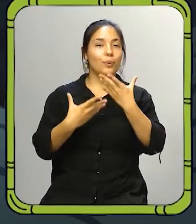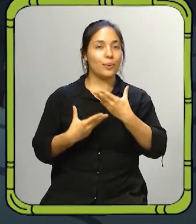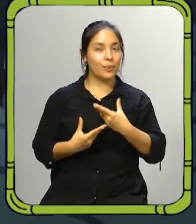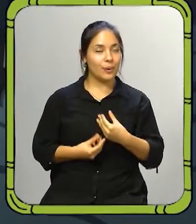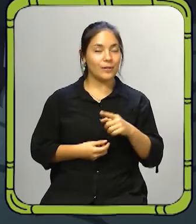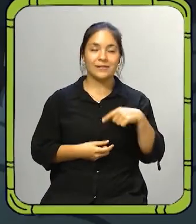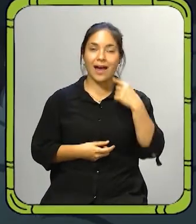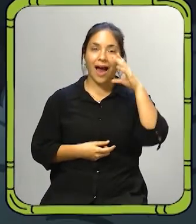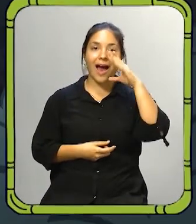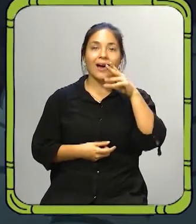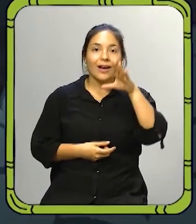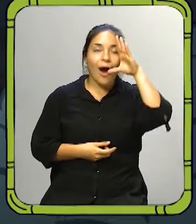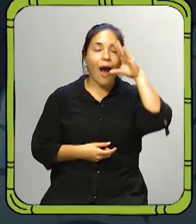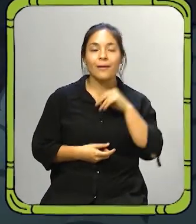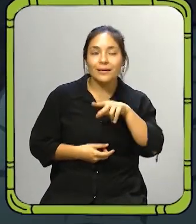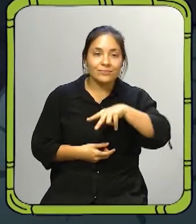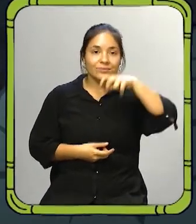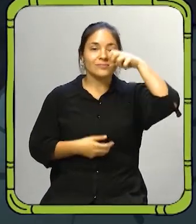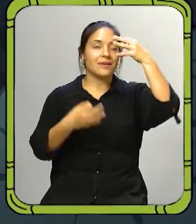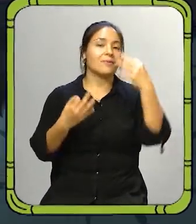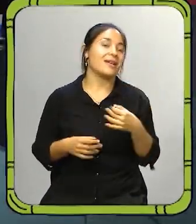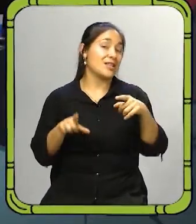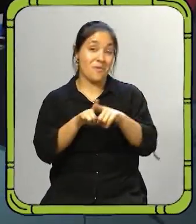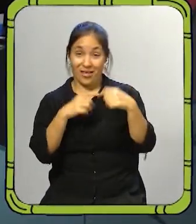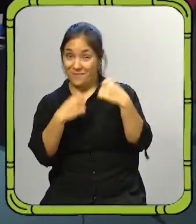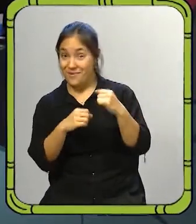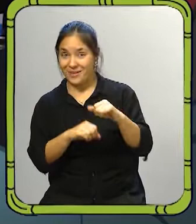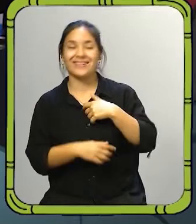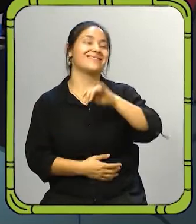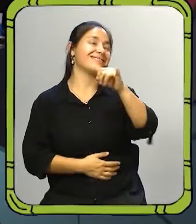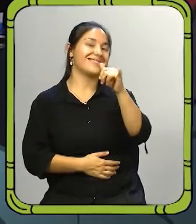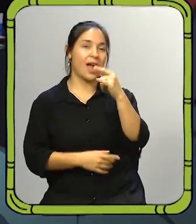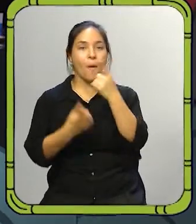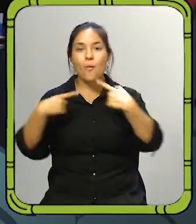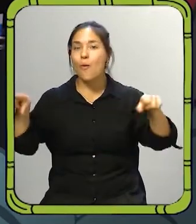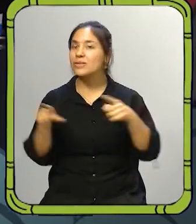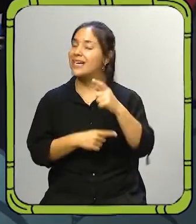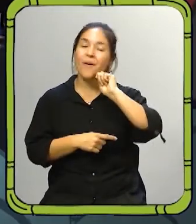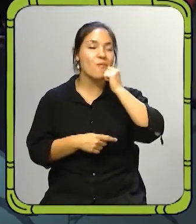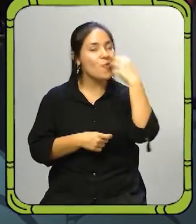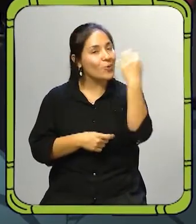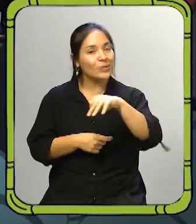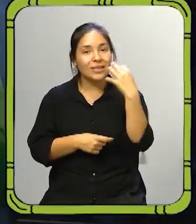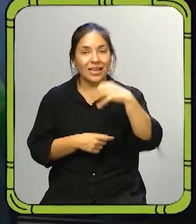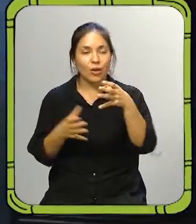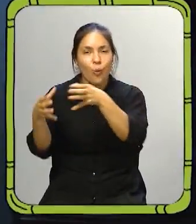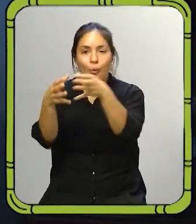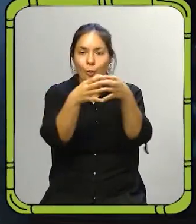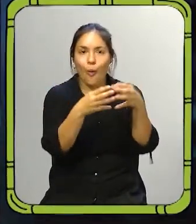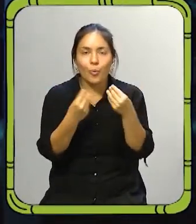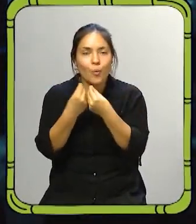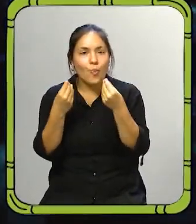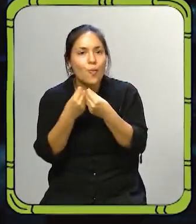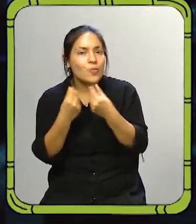¡Toda la música! Siempre me olvido de respirar y que hace bien, como el deporte. Sí, la música estuvo buenísima. Un montón de bandas, Vir.